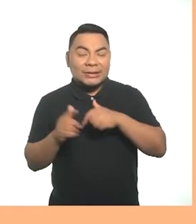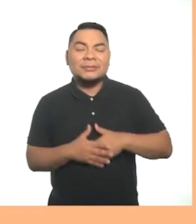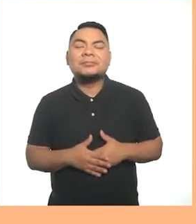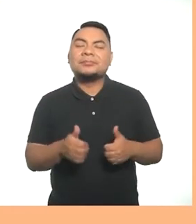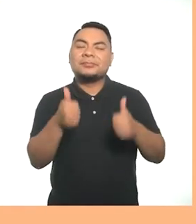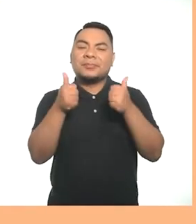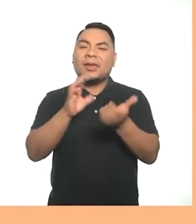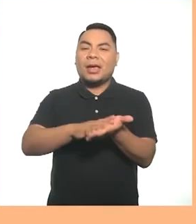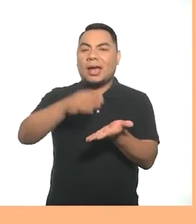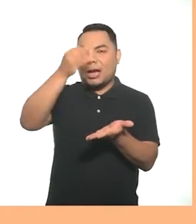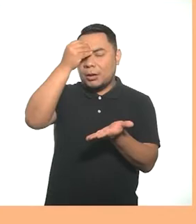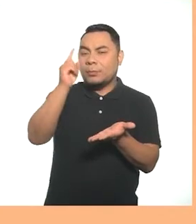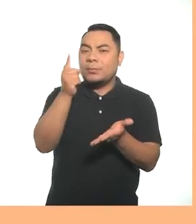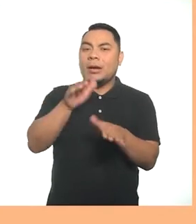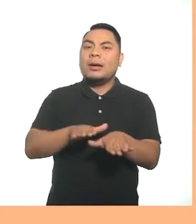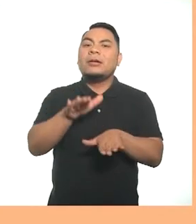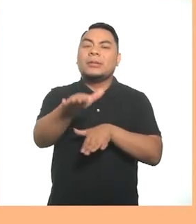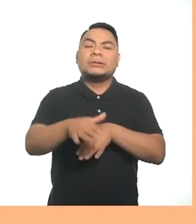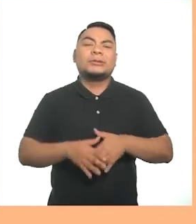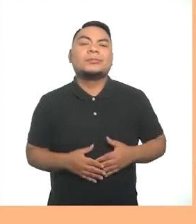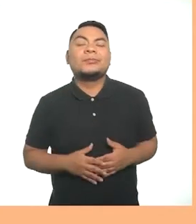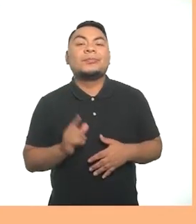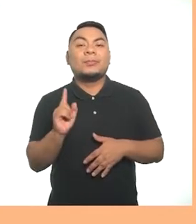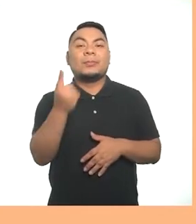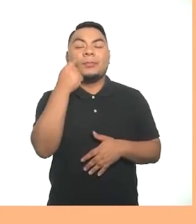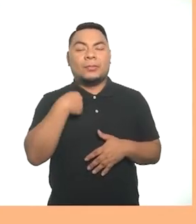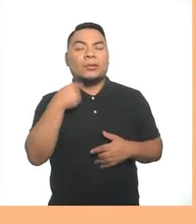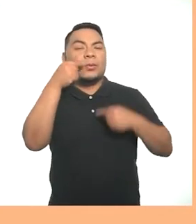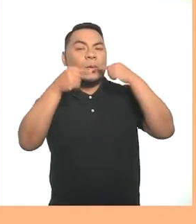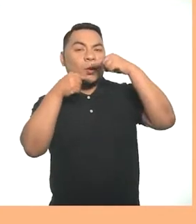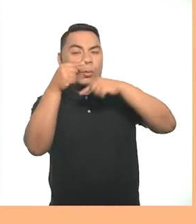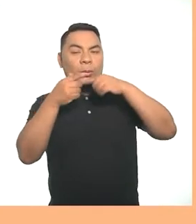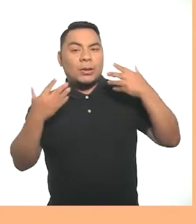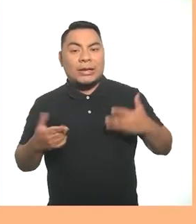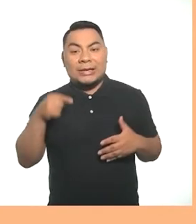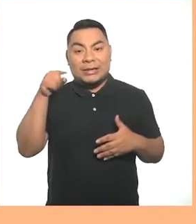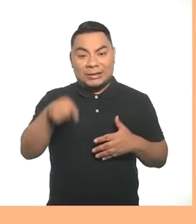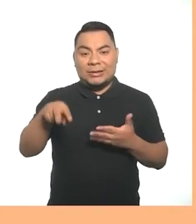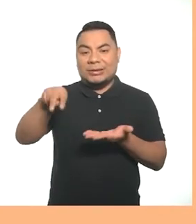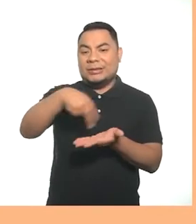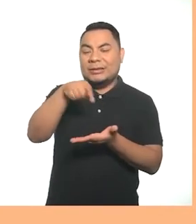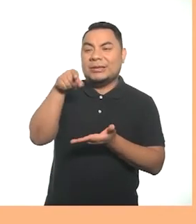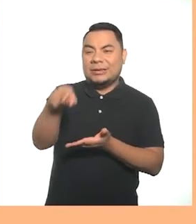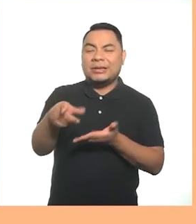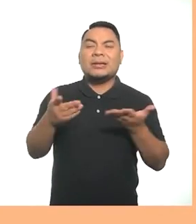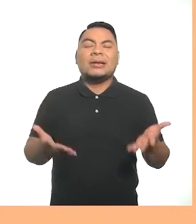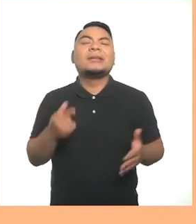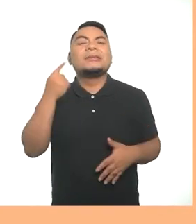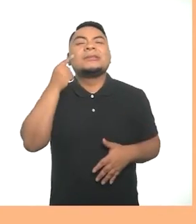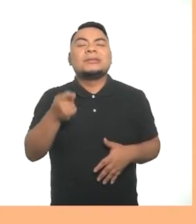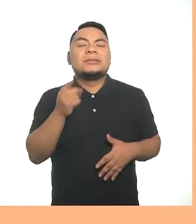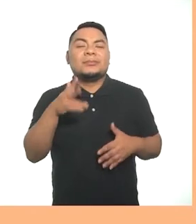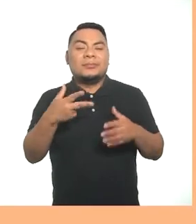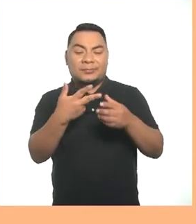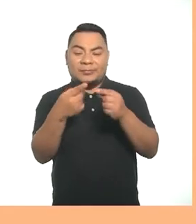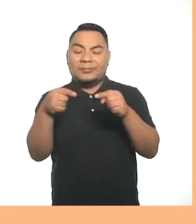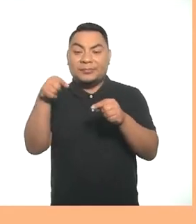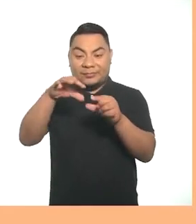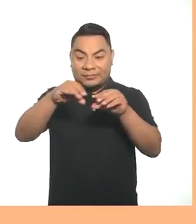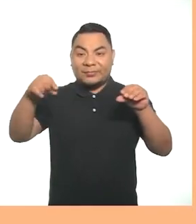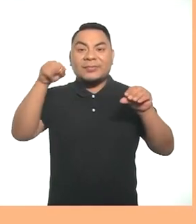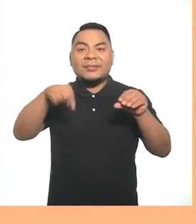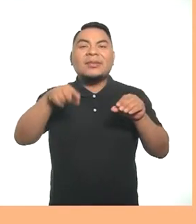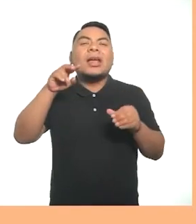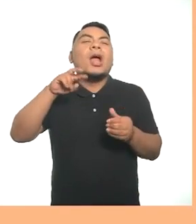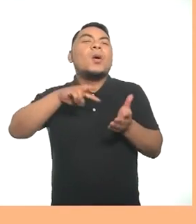listos? Pues vamos a aprender el primer paso. Primero les voy a contar que esta vara de acá va a simular un trinche, ya